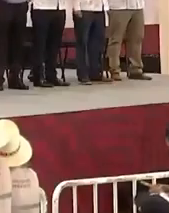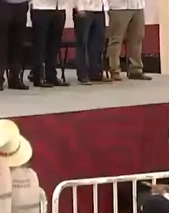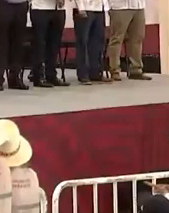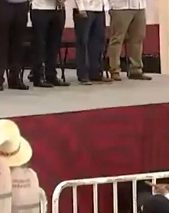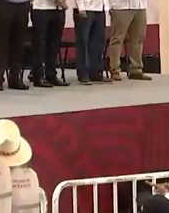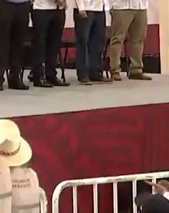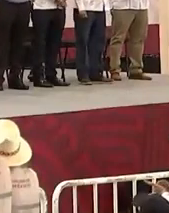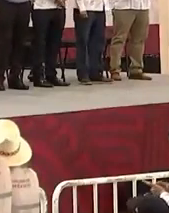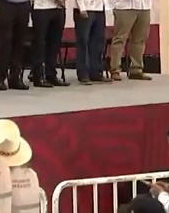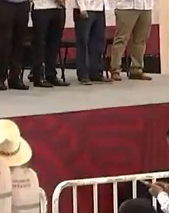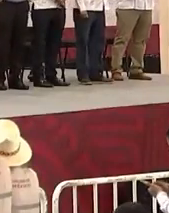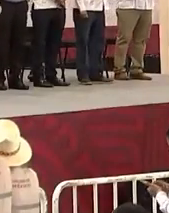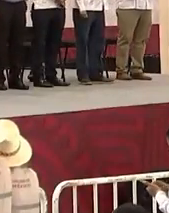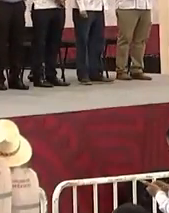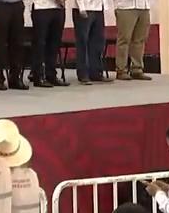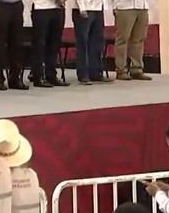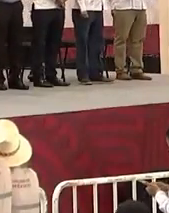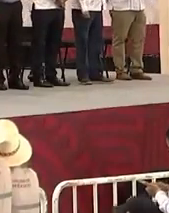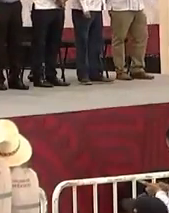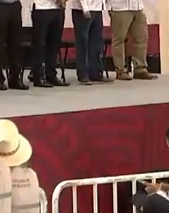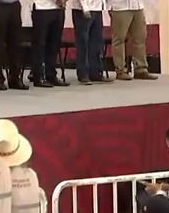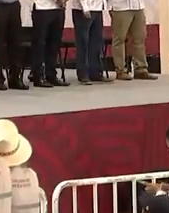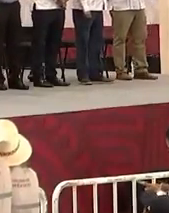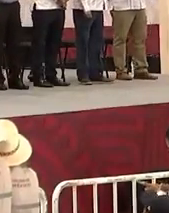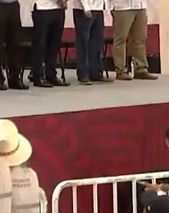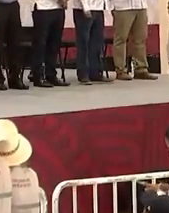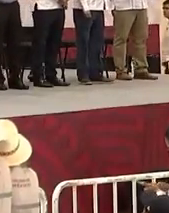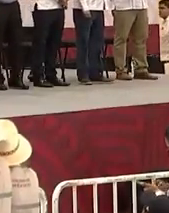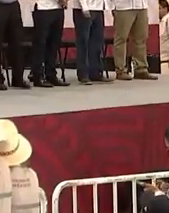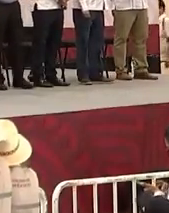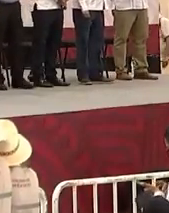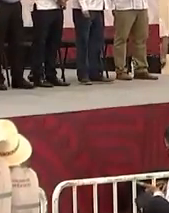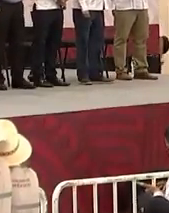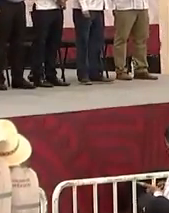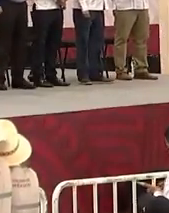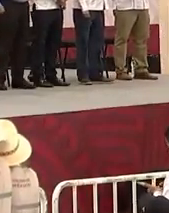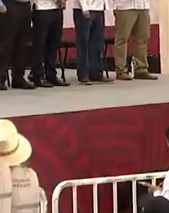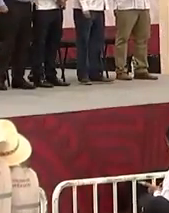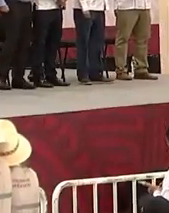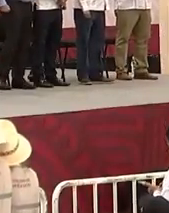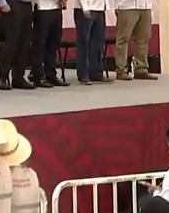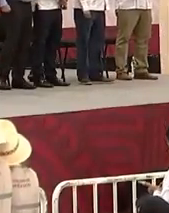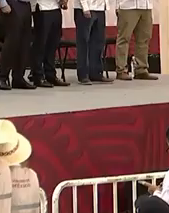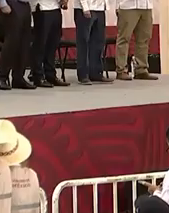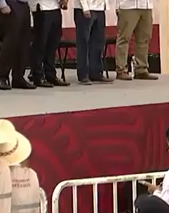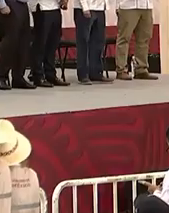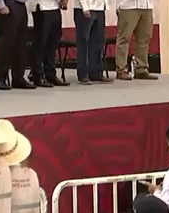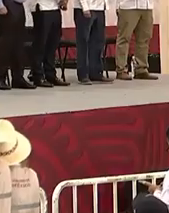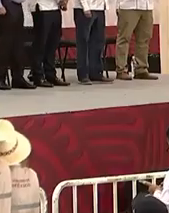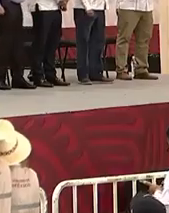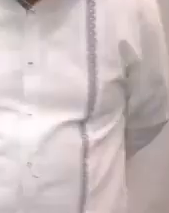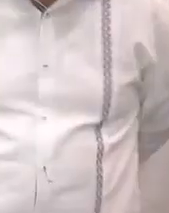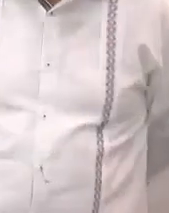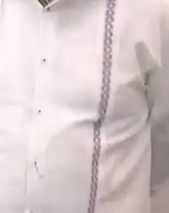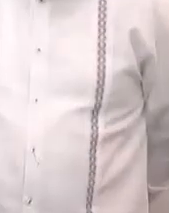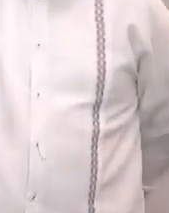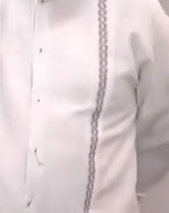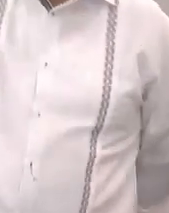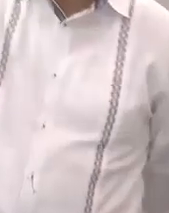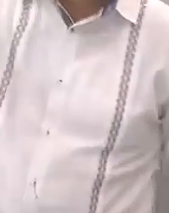El director del Programa de Precios de Garantía a Productos Alimentarios Básicos, Luis Roberto Salinas Falcón.